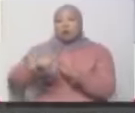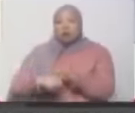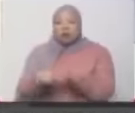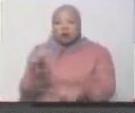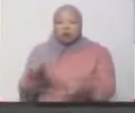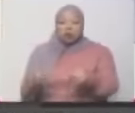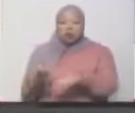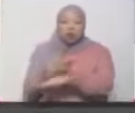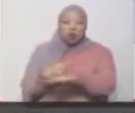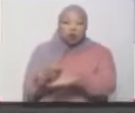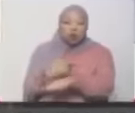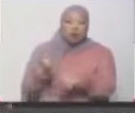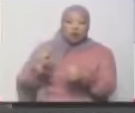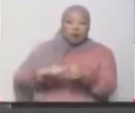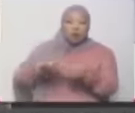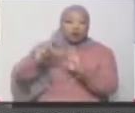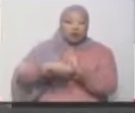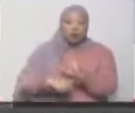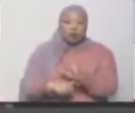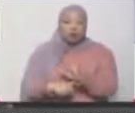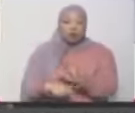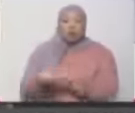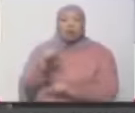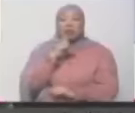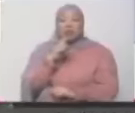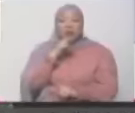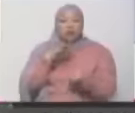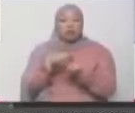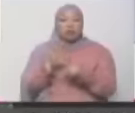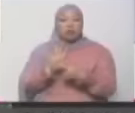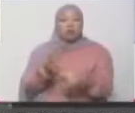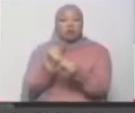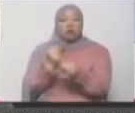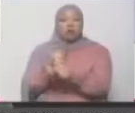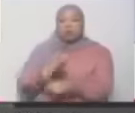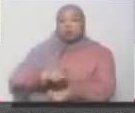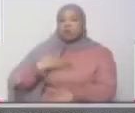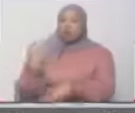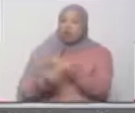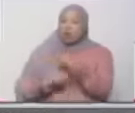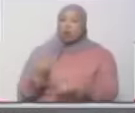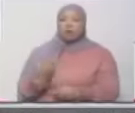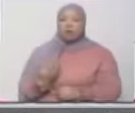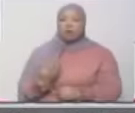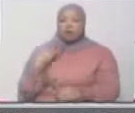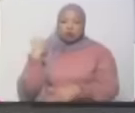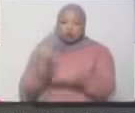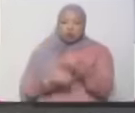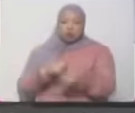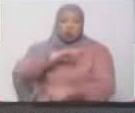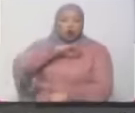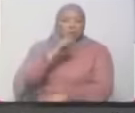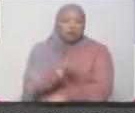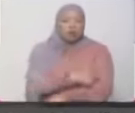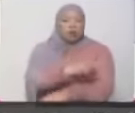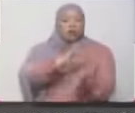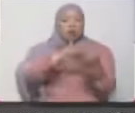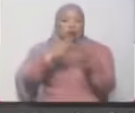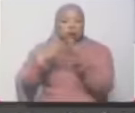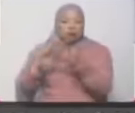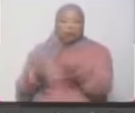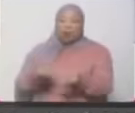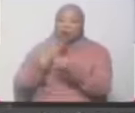algo, más dificultades. Pero lo que estamos demostrando es que sí podemos hacerlo. Así es. Y lo vamos a hacer con el poder popular, y lo vamos a hacer con los